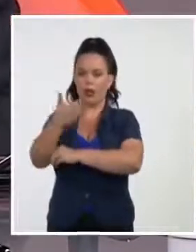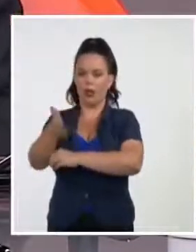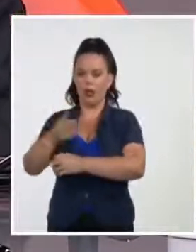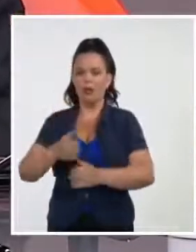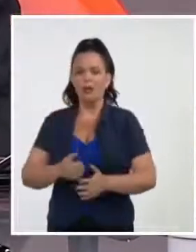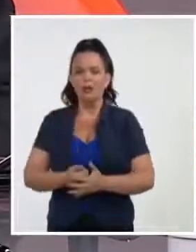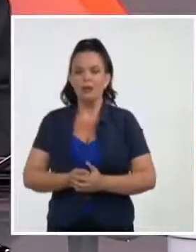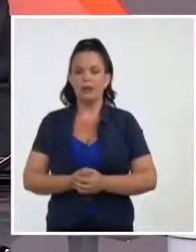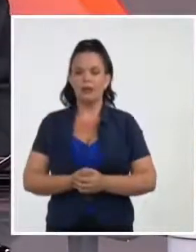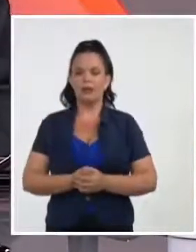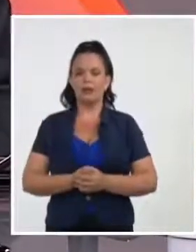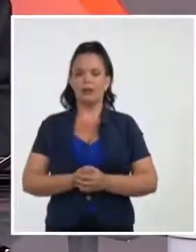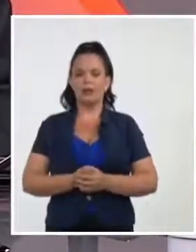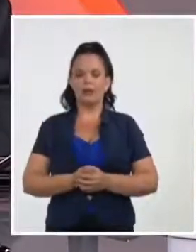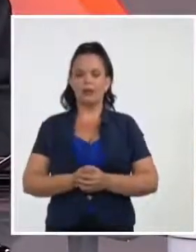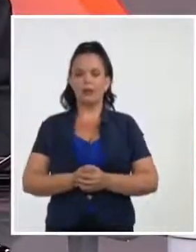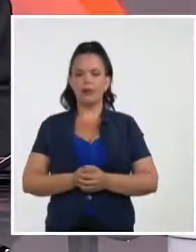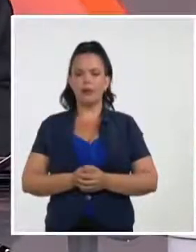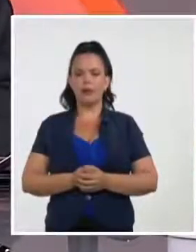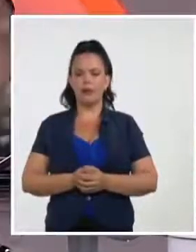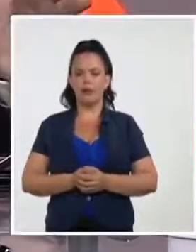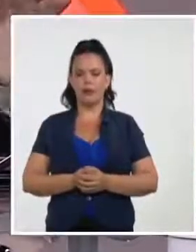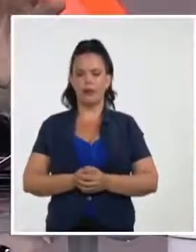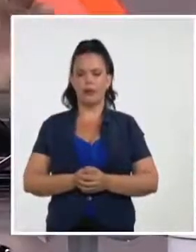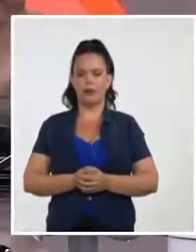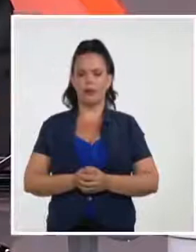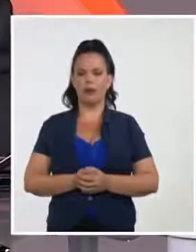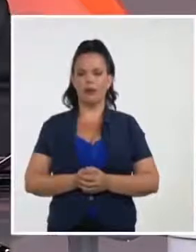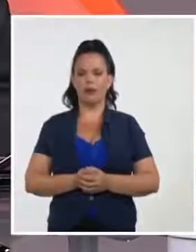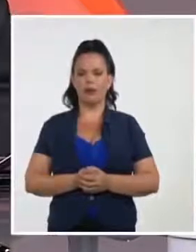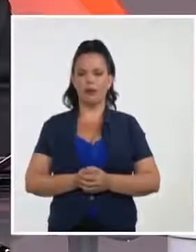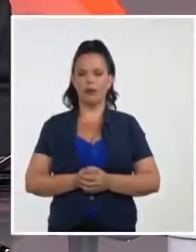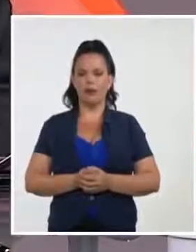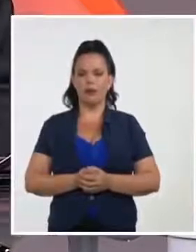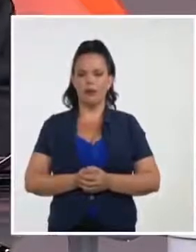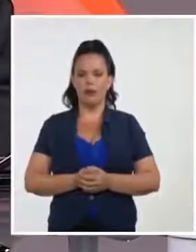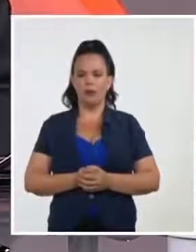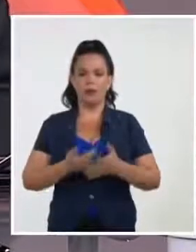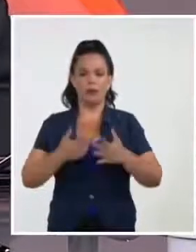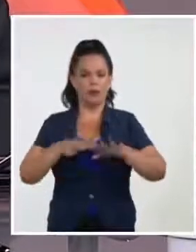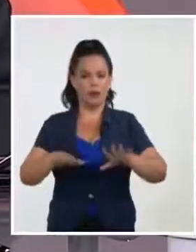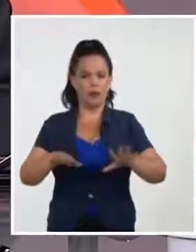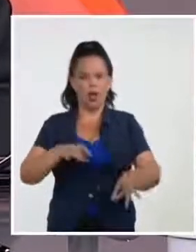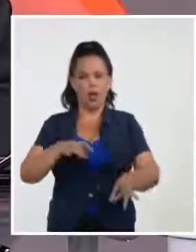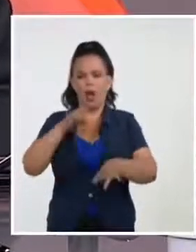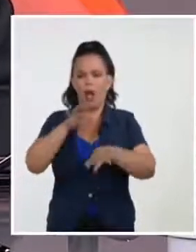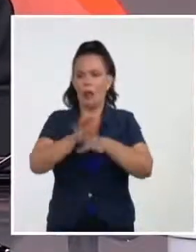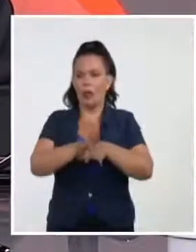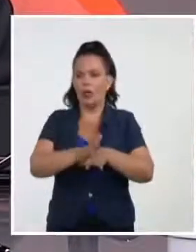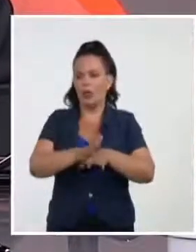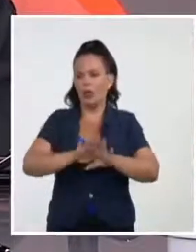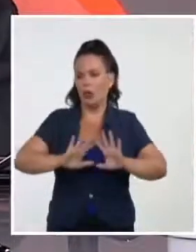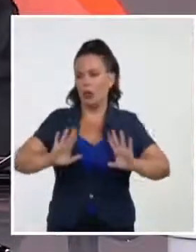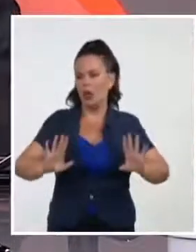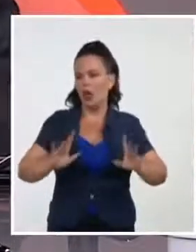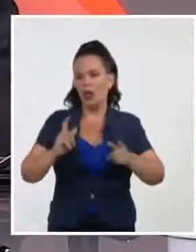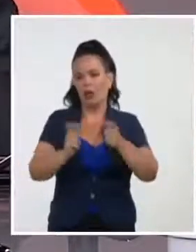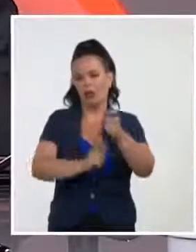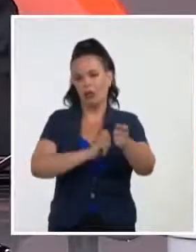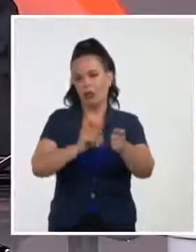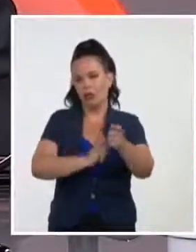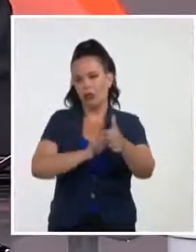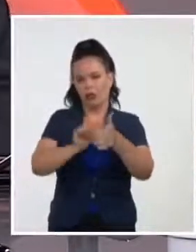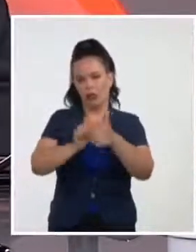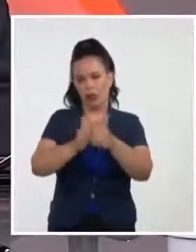Juegos Olímpicos, y sin duda ha comenzado frente a todos los desafíos estos Juegos que centran